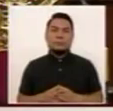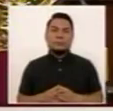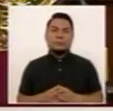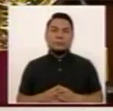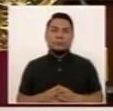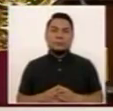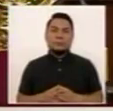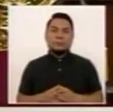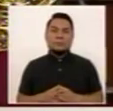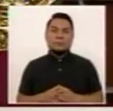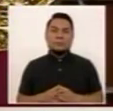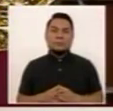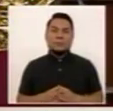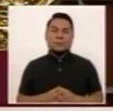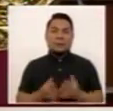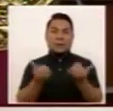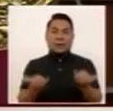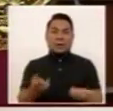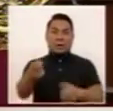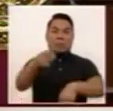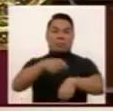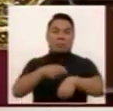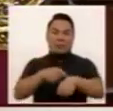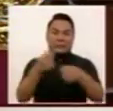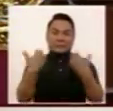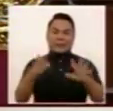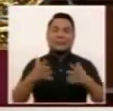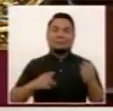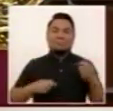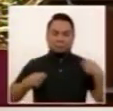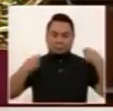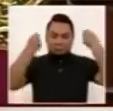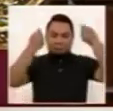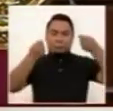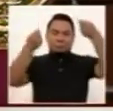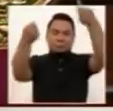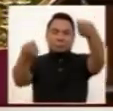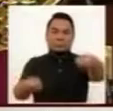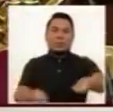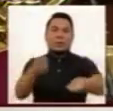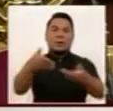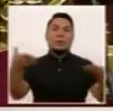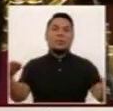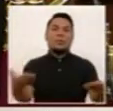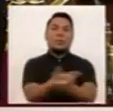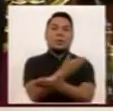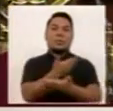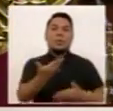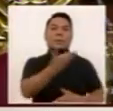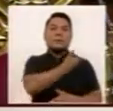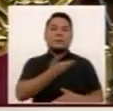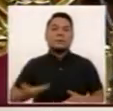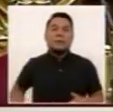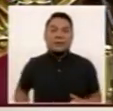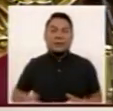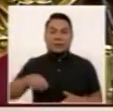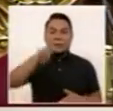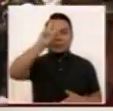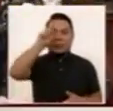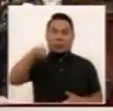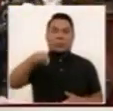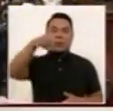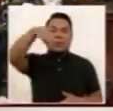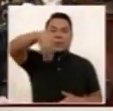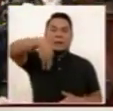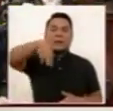Y es el presidente del Congreso quien en estos momentos impone la banda presidencial al nuevo presidente de nuestro país, Martín